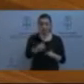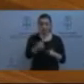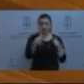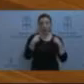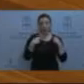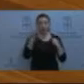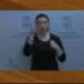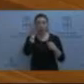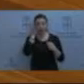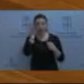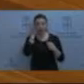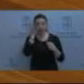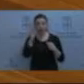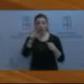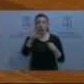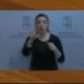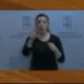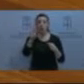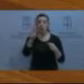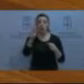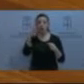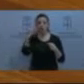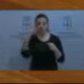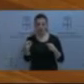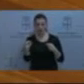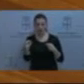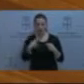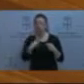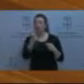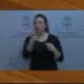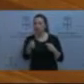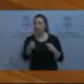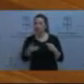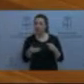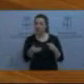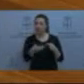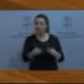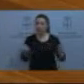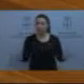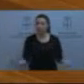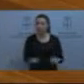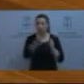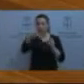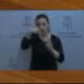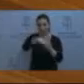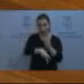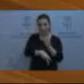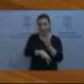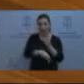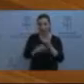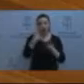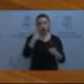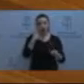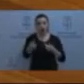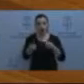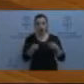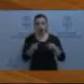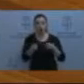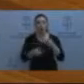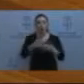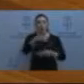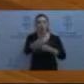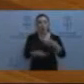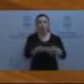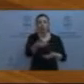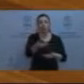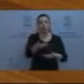diputada doña Lucía Montejo, está próxima a ser publicada la normativa que regulará el procedimiento de suscripción y